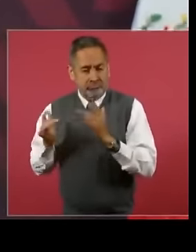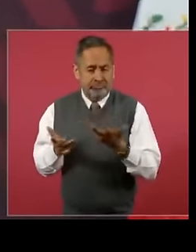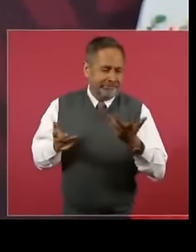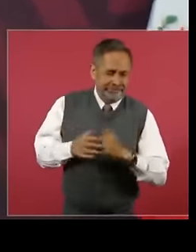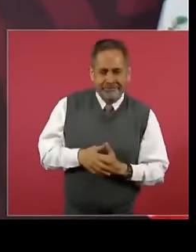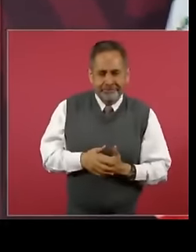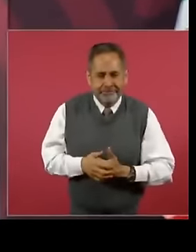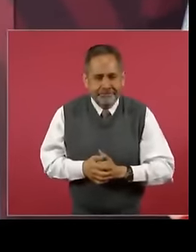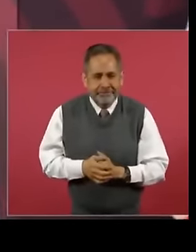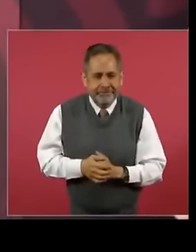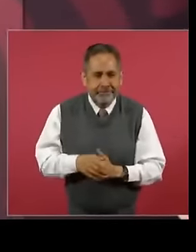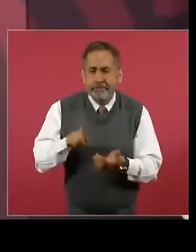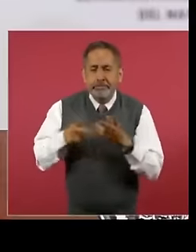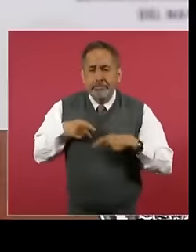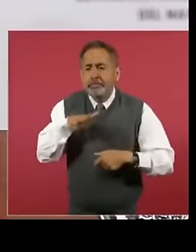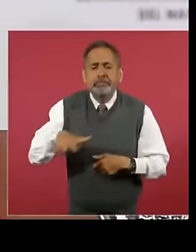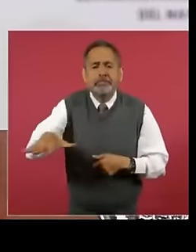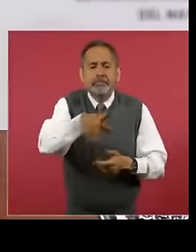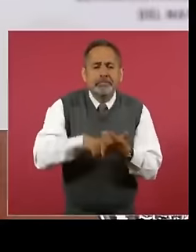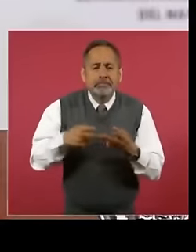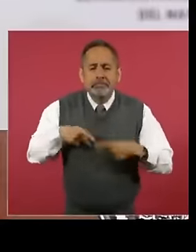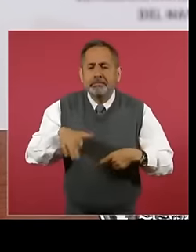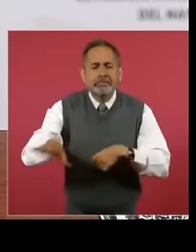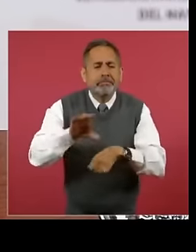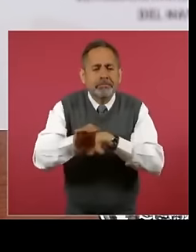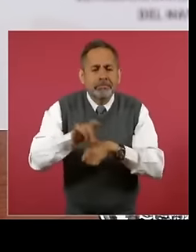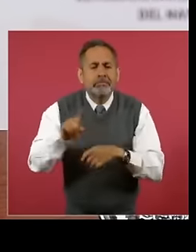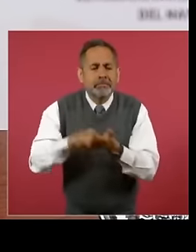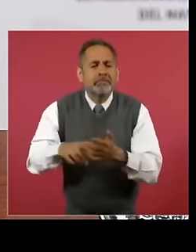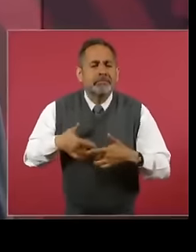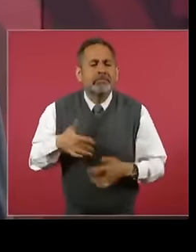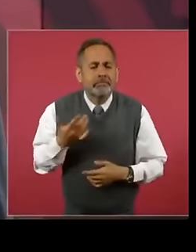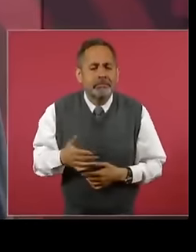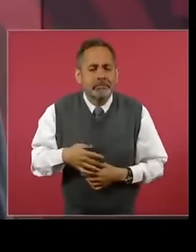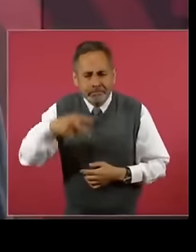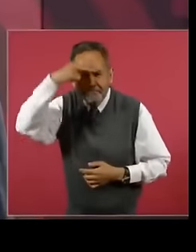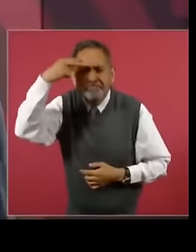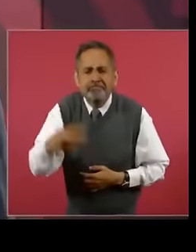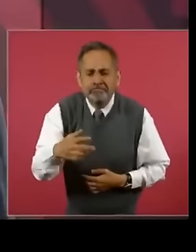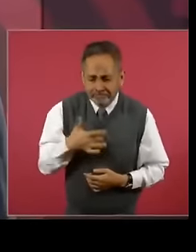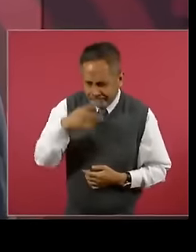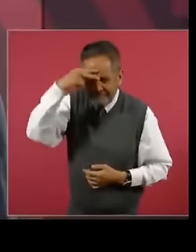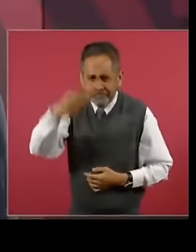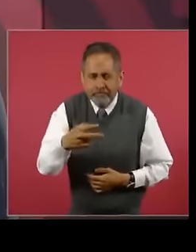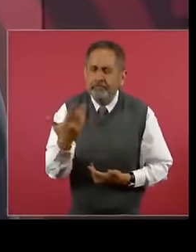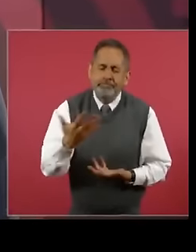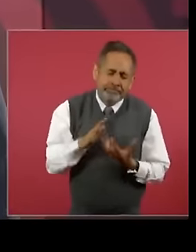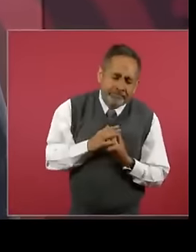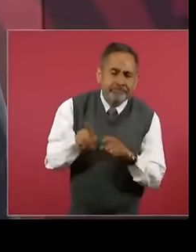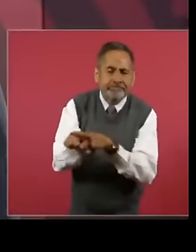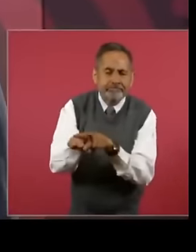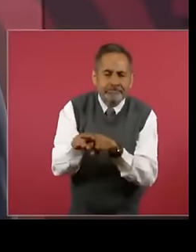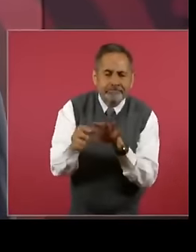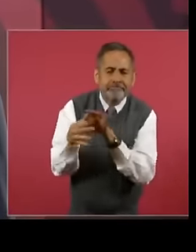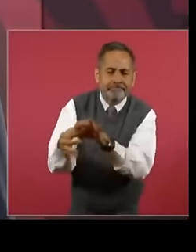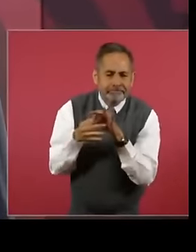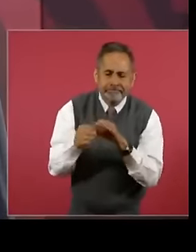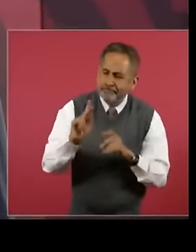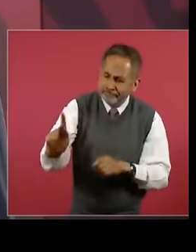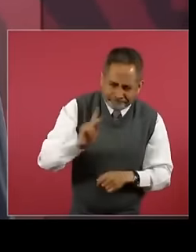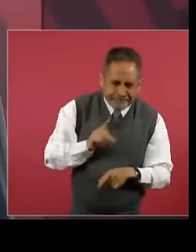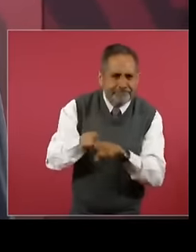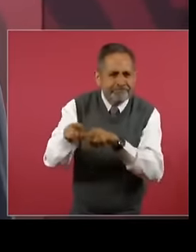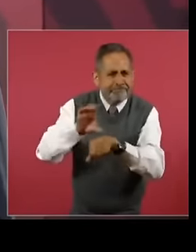construyendo una verdadera democracia en México es el hecho de que cuando dice la prensa se regula con la